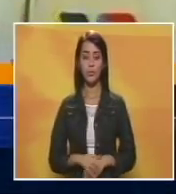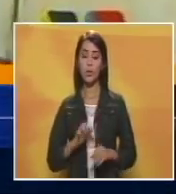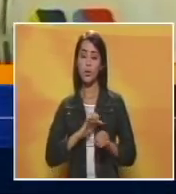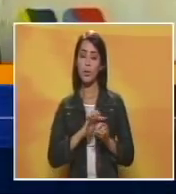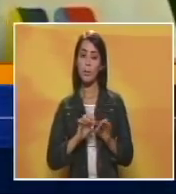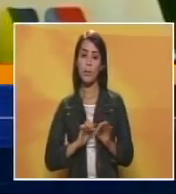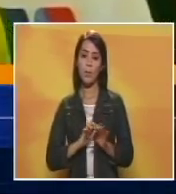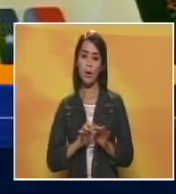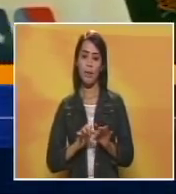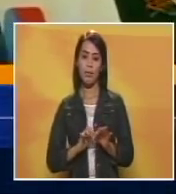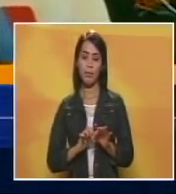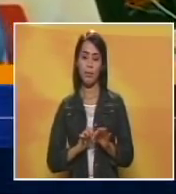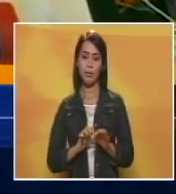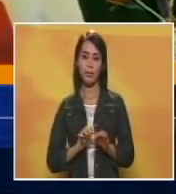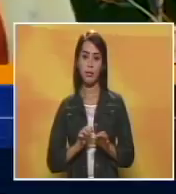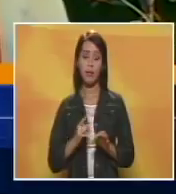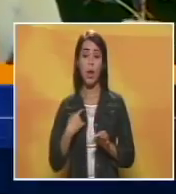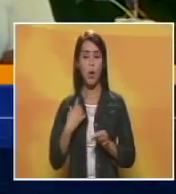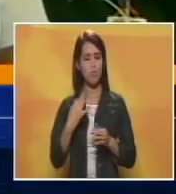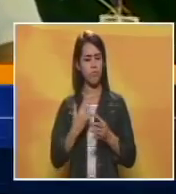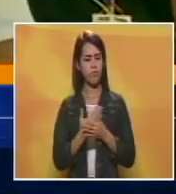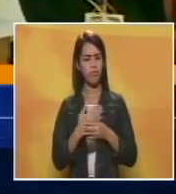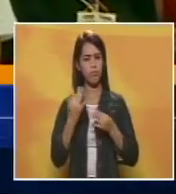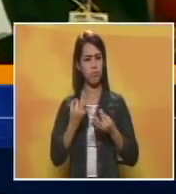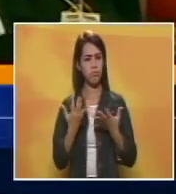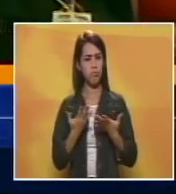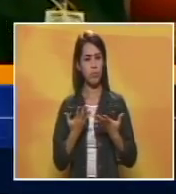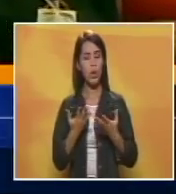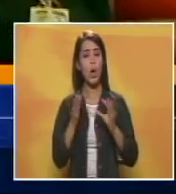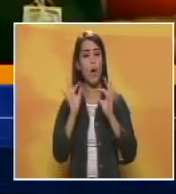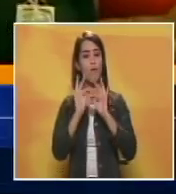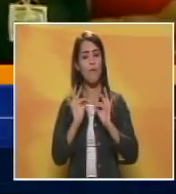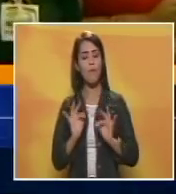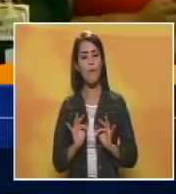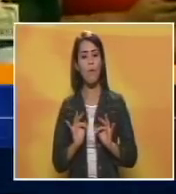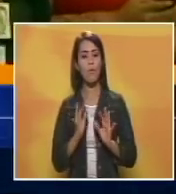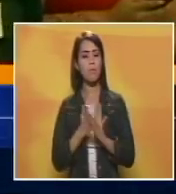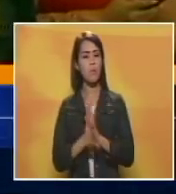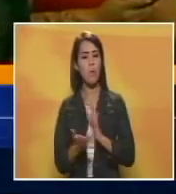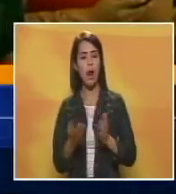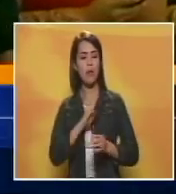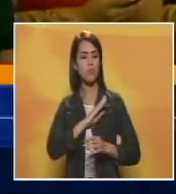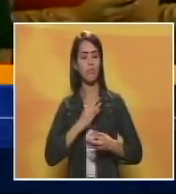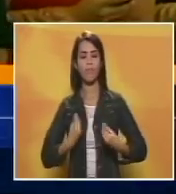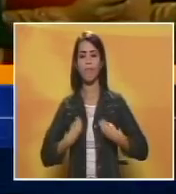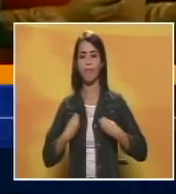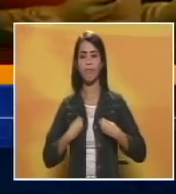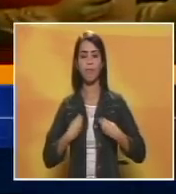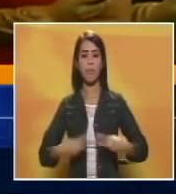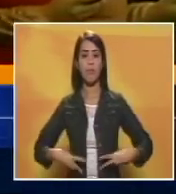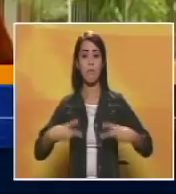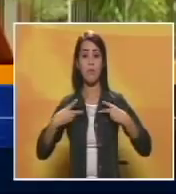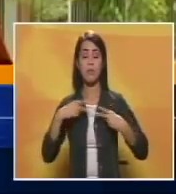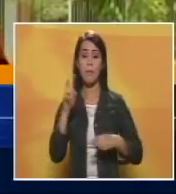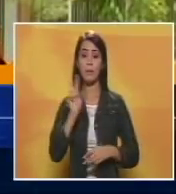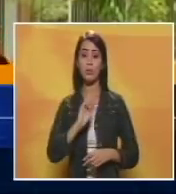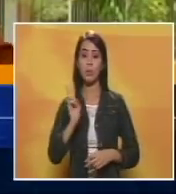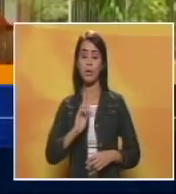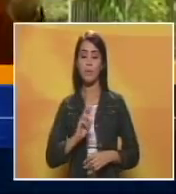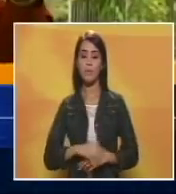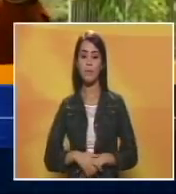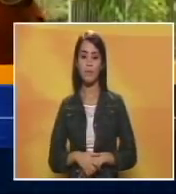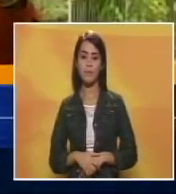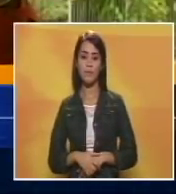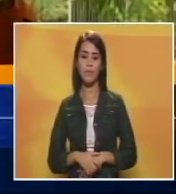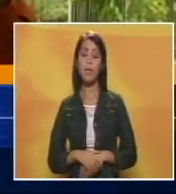moneda que adquiera un papel preponderante en la vida de nuestra república. Y junto al